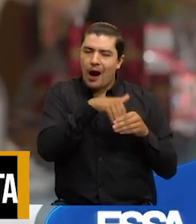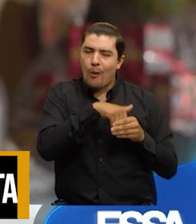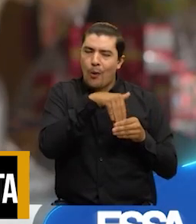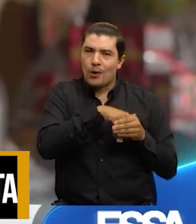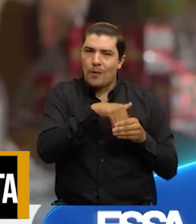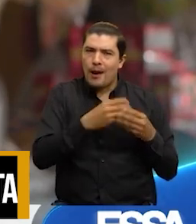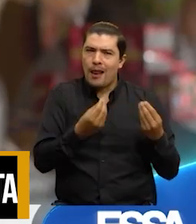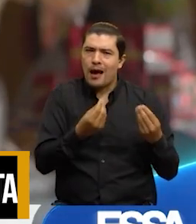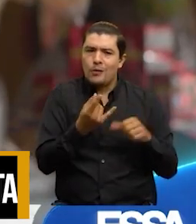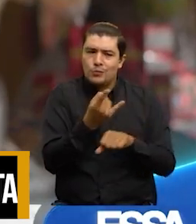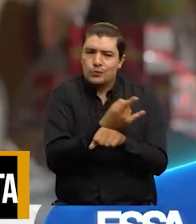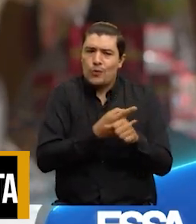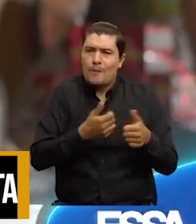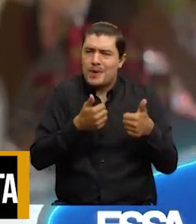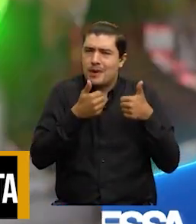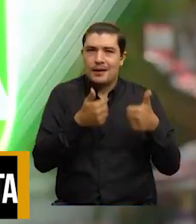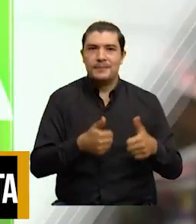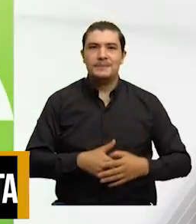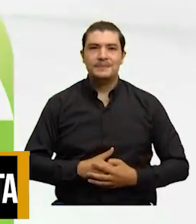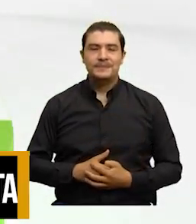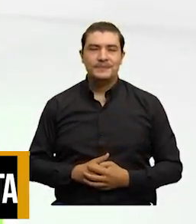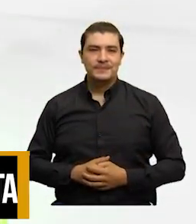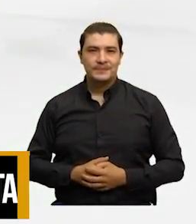buen uso a este servicio.